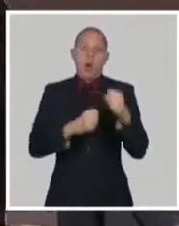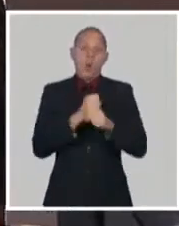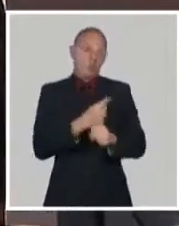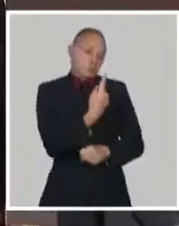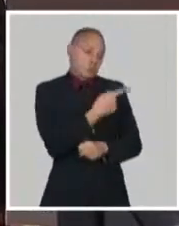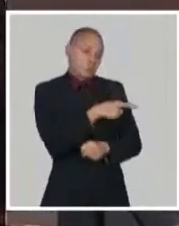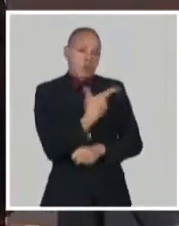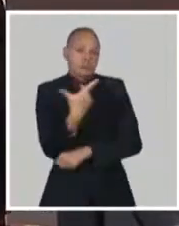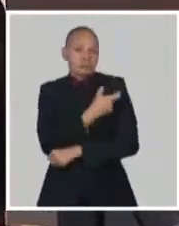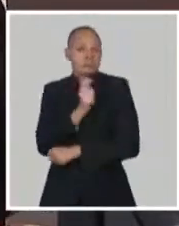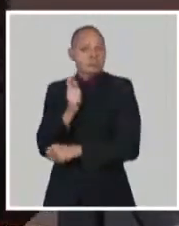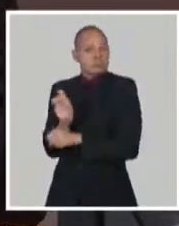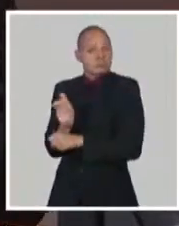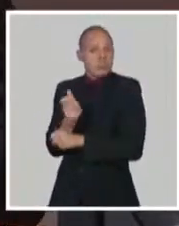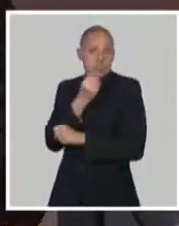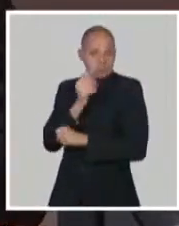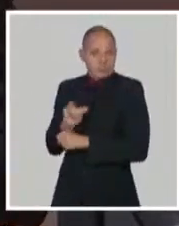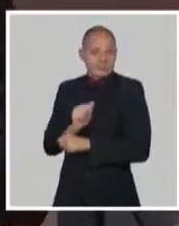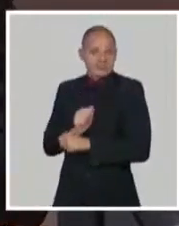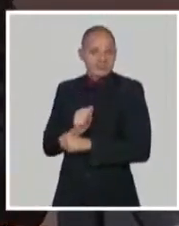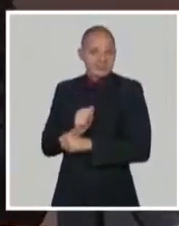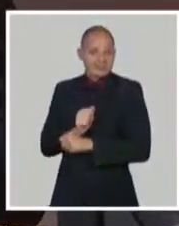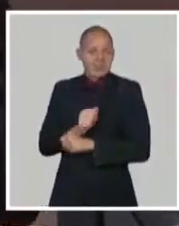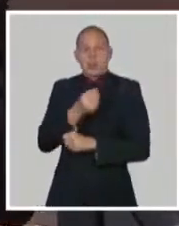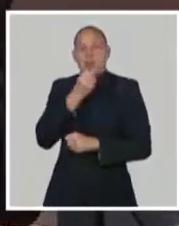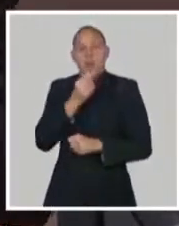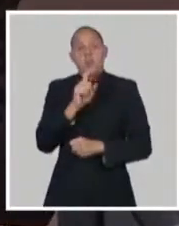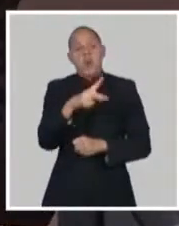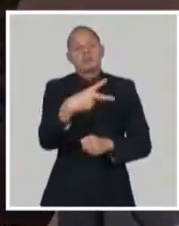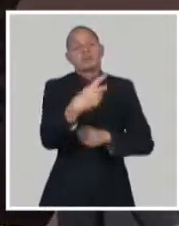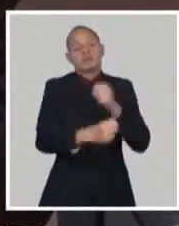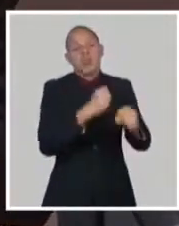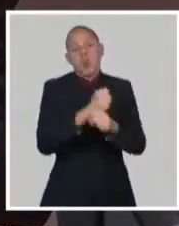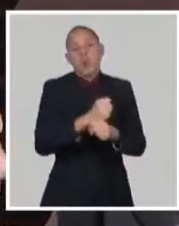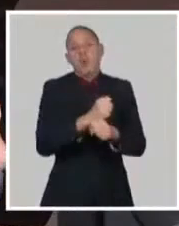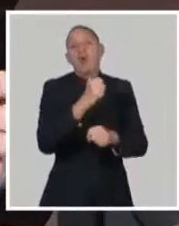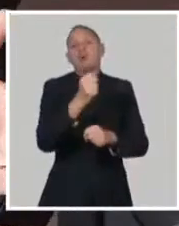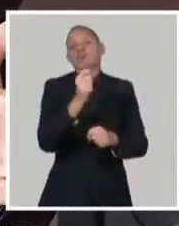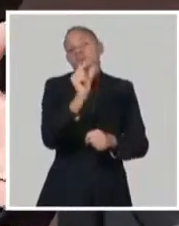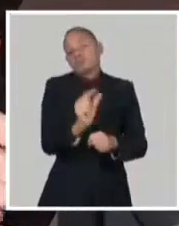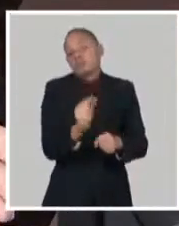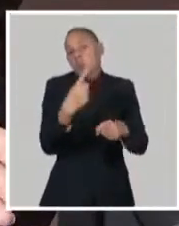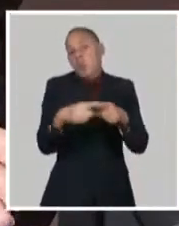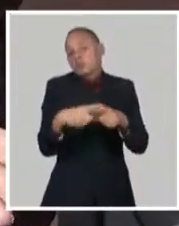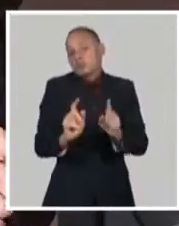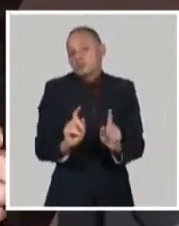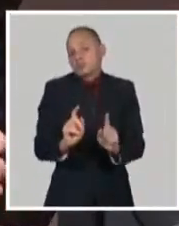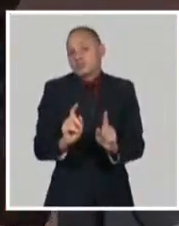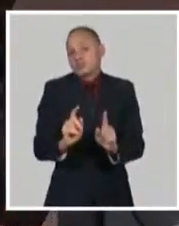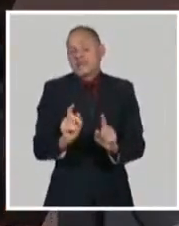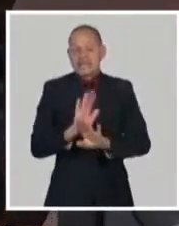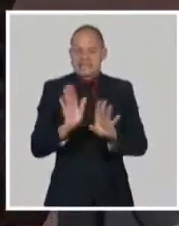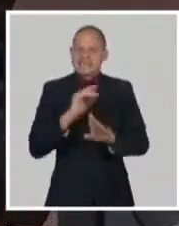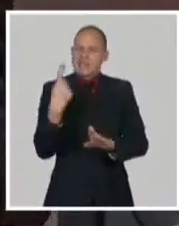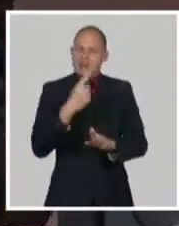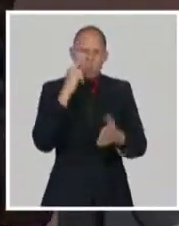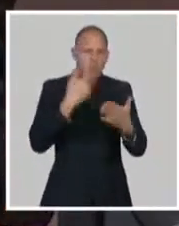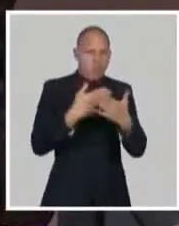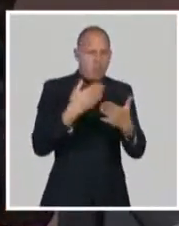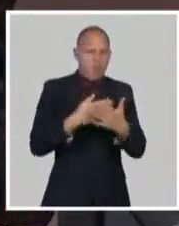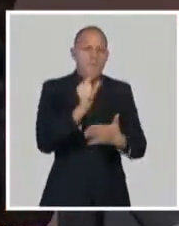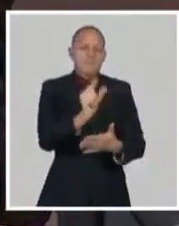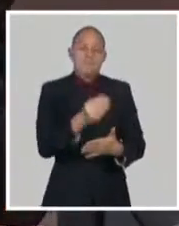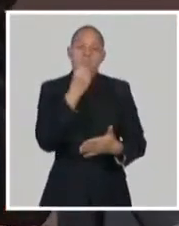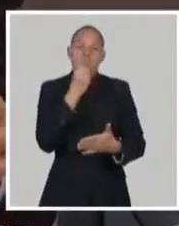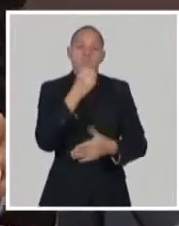Hay vacunas, nosotros estamos evaluando dentro de las variantes de vacunas, unas con una dosis de 25 microgramos, otras con otra dosis de 50